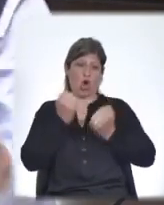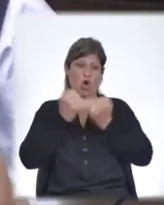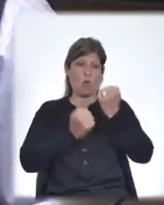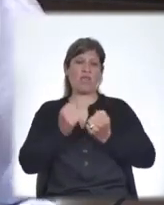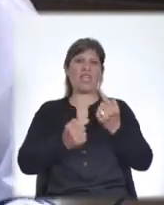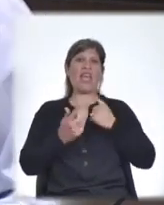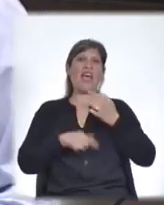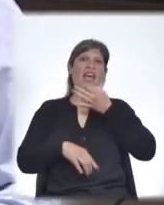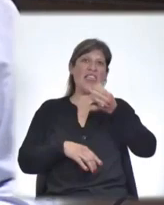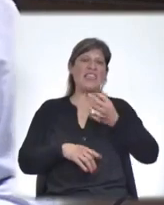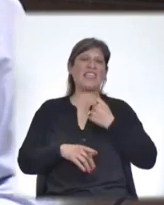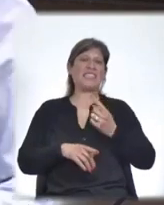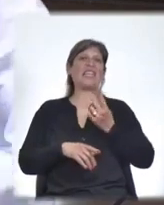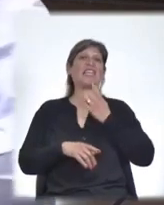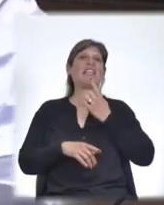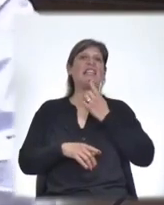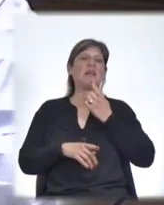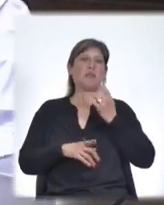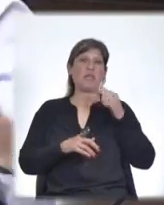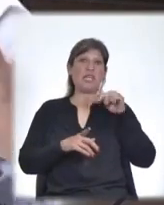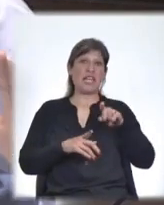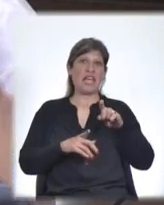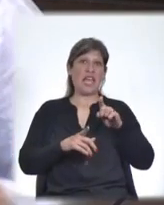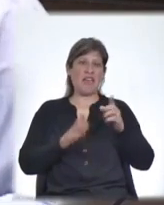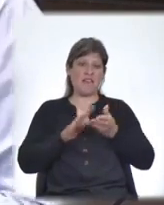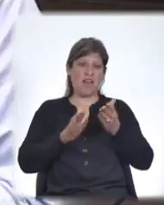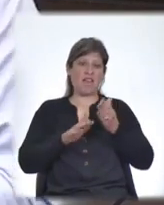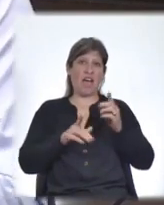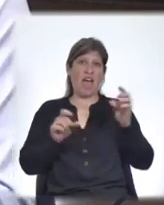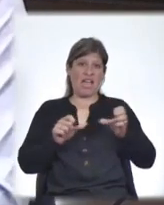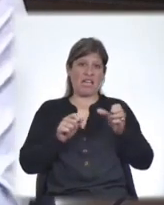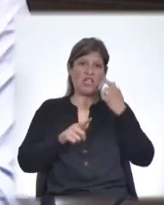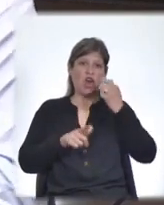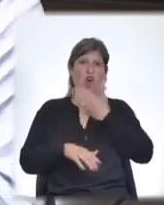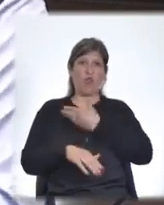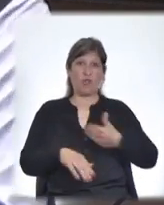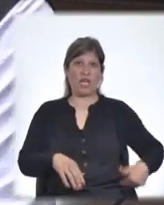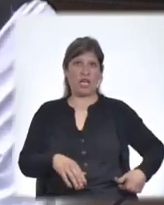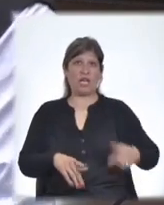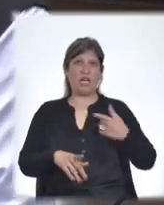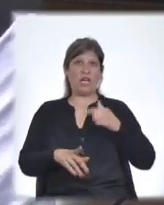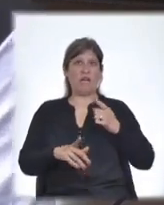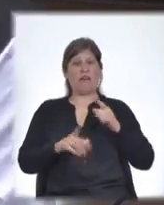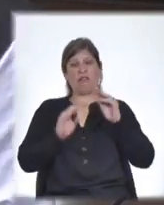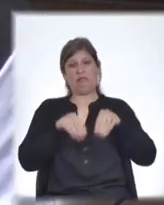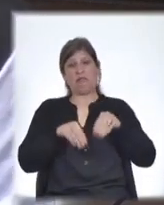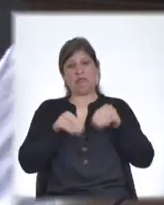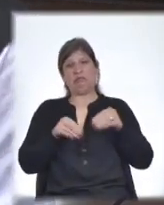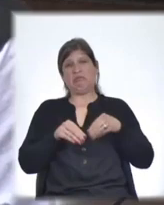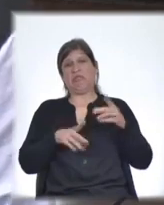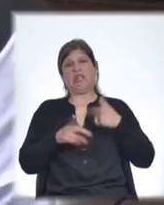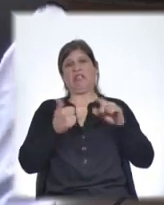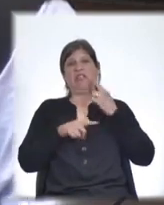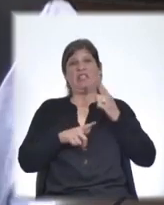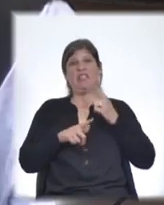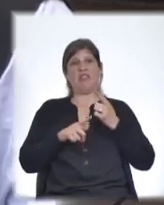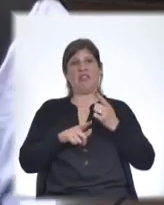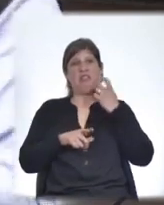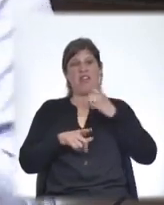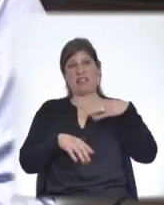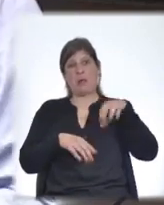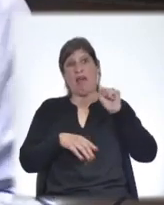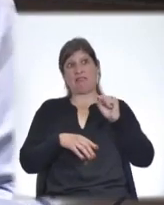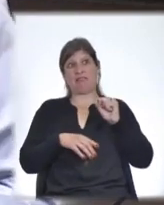las políticas que ha logrado desencadenar el gobierno, que han sido muy pocas, escasas y tacañas,